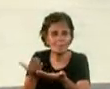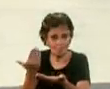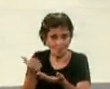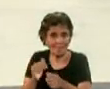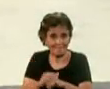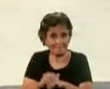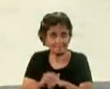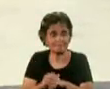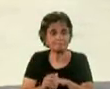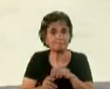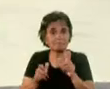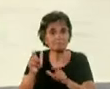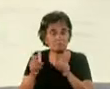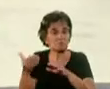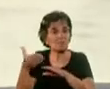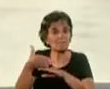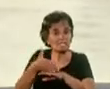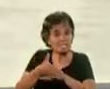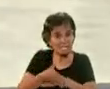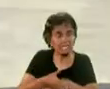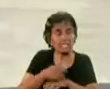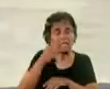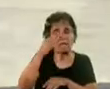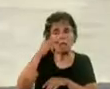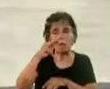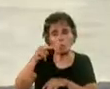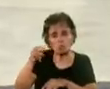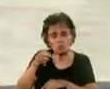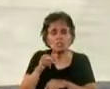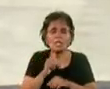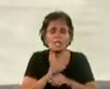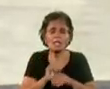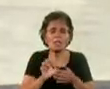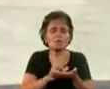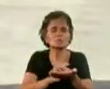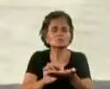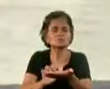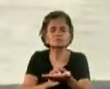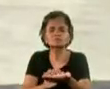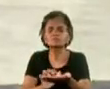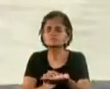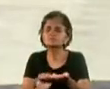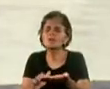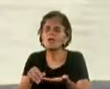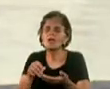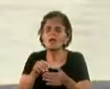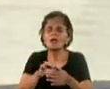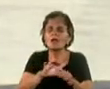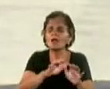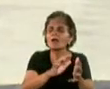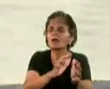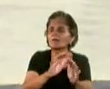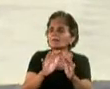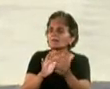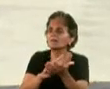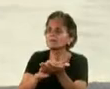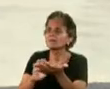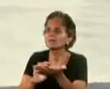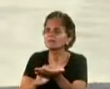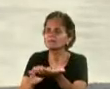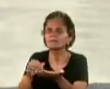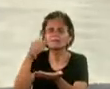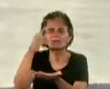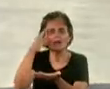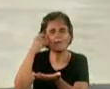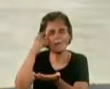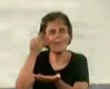esta discapacidad que puedan también venir a nuestro museo histórico y puedan tener y puedan observar y puedan aprender todo en el sistema braille que nos ha donado el profesor